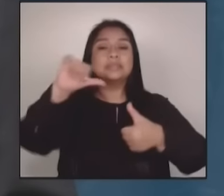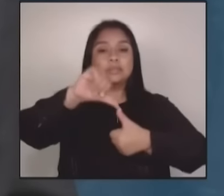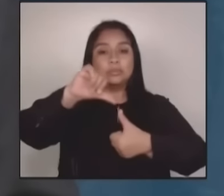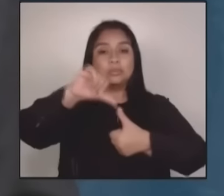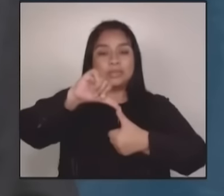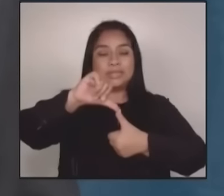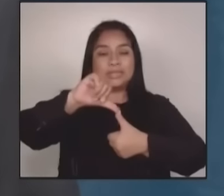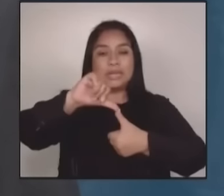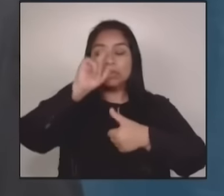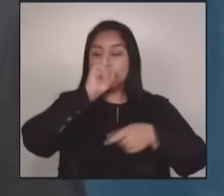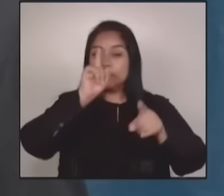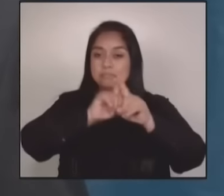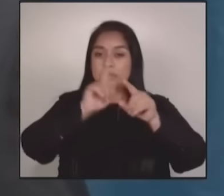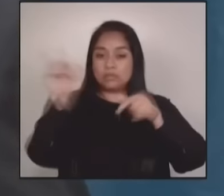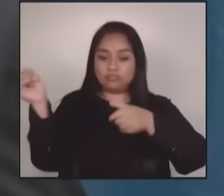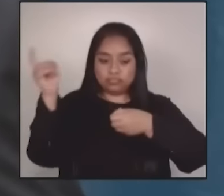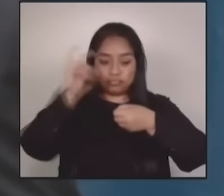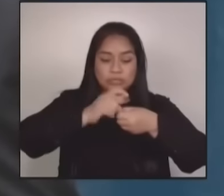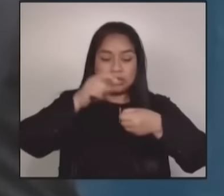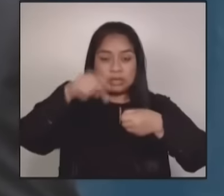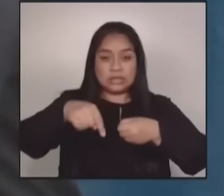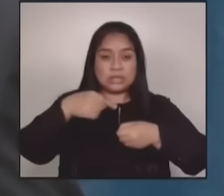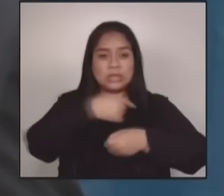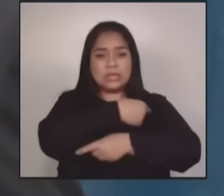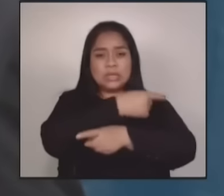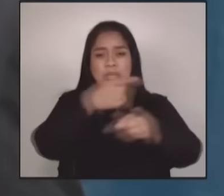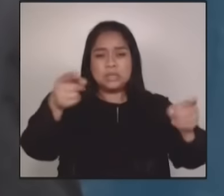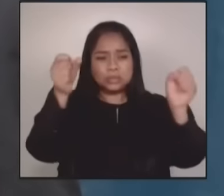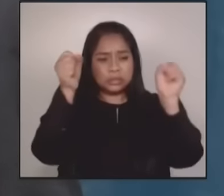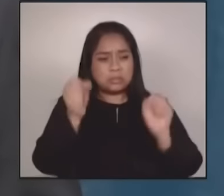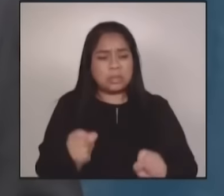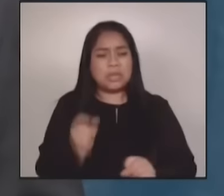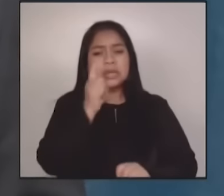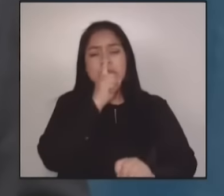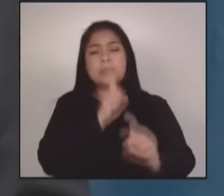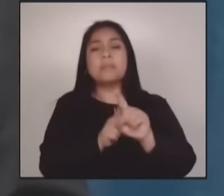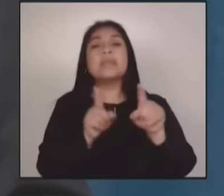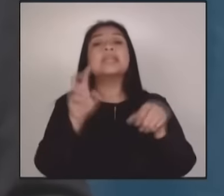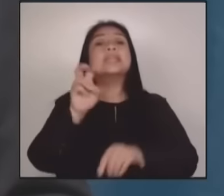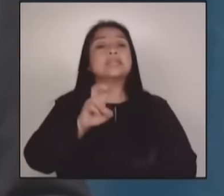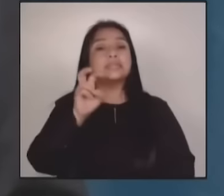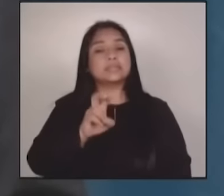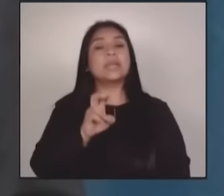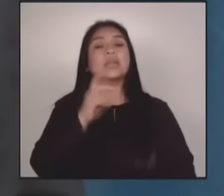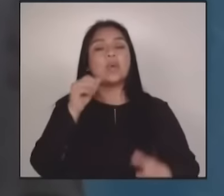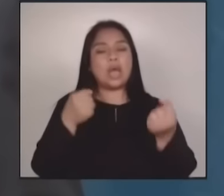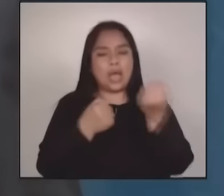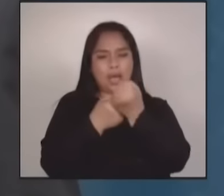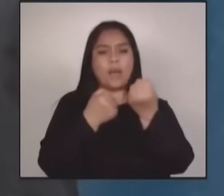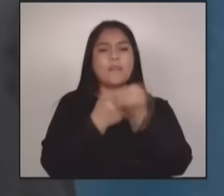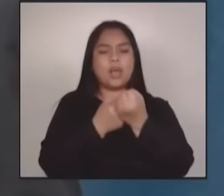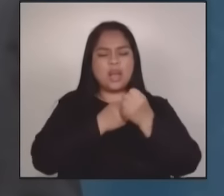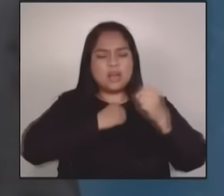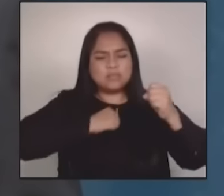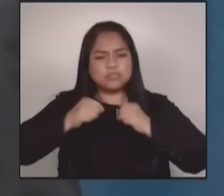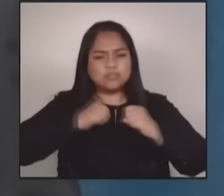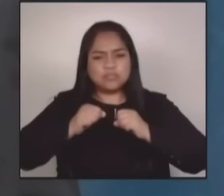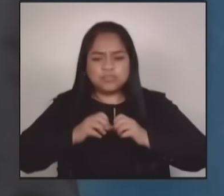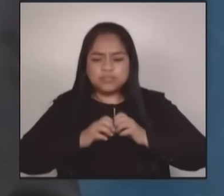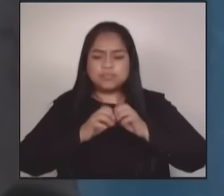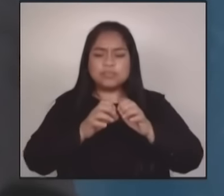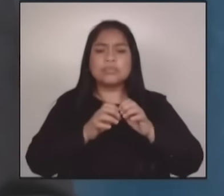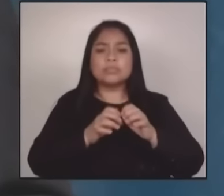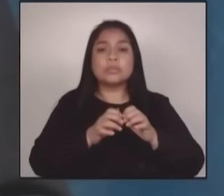y estará presente donde sea posible y necesario apoyar estos esfuerzos.